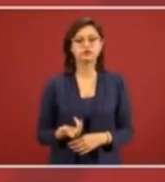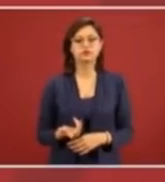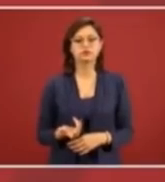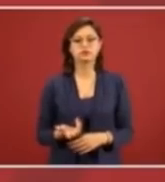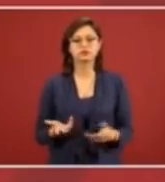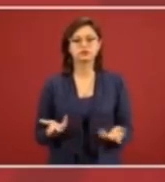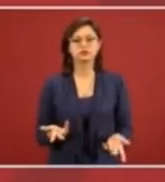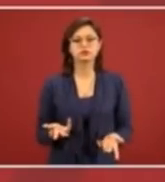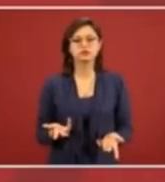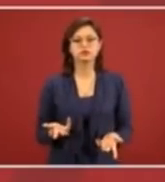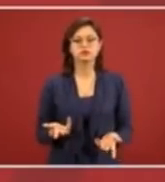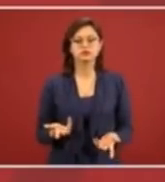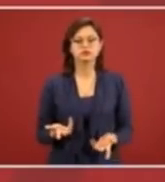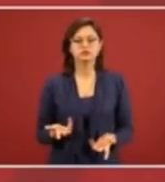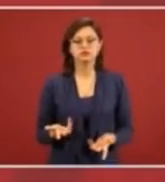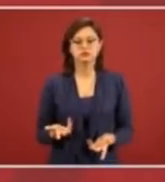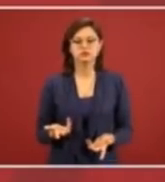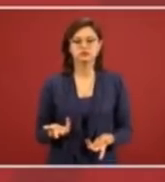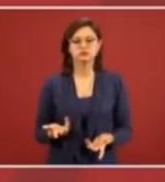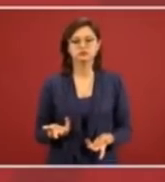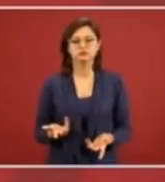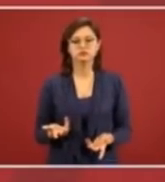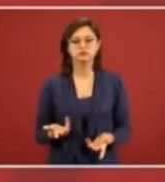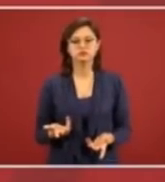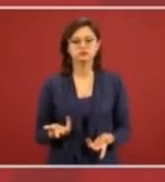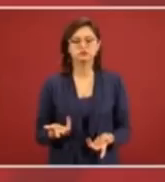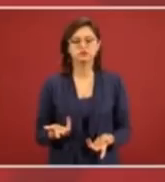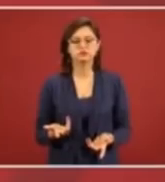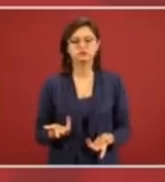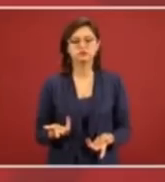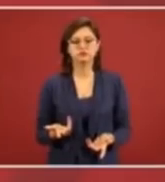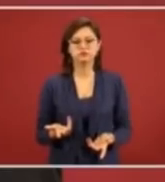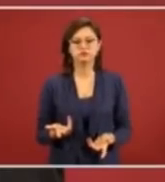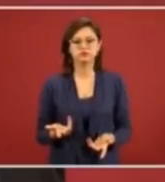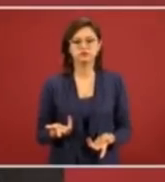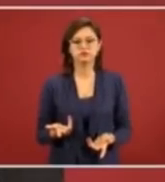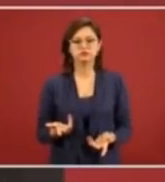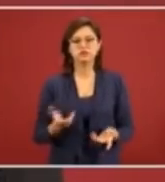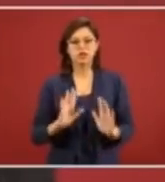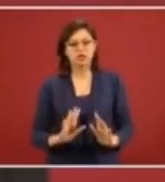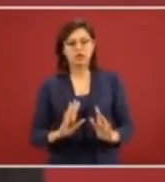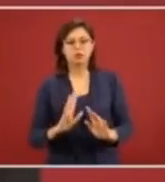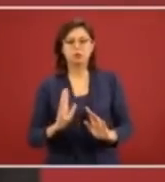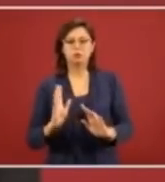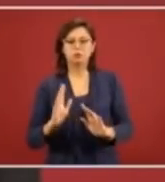no cancelando el pago, no condonando el pago, sino